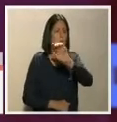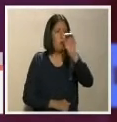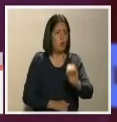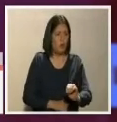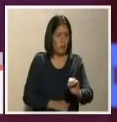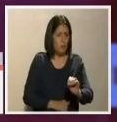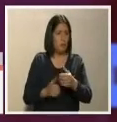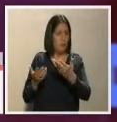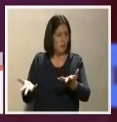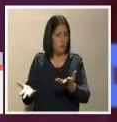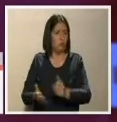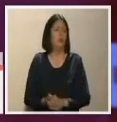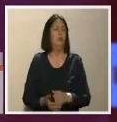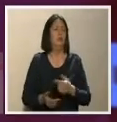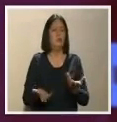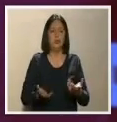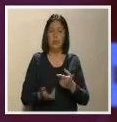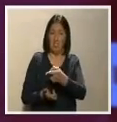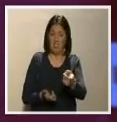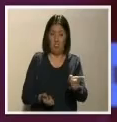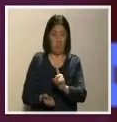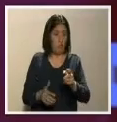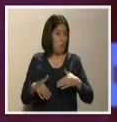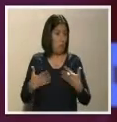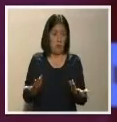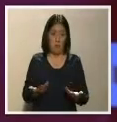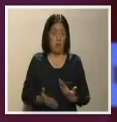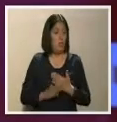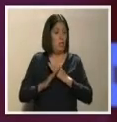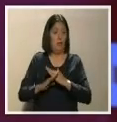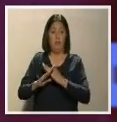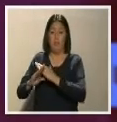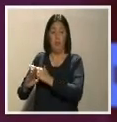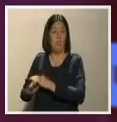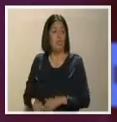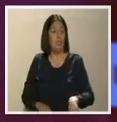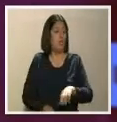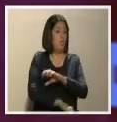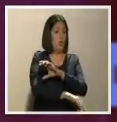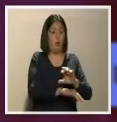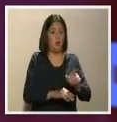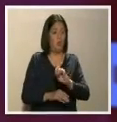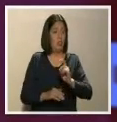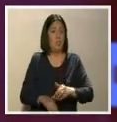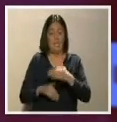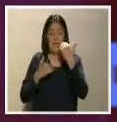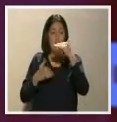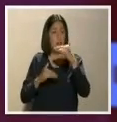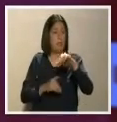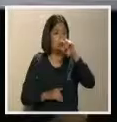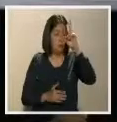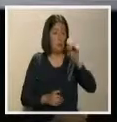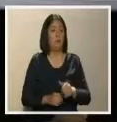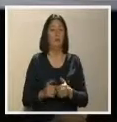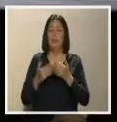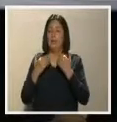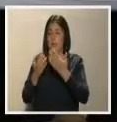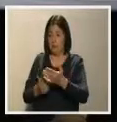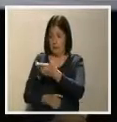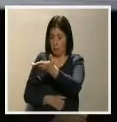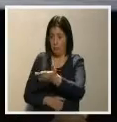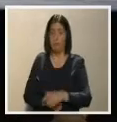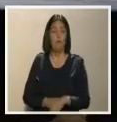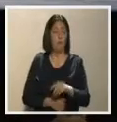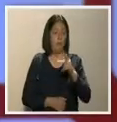del producto. Con eso no vamos a defender nuestras costas ni nuestras fronteras. Muchas gracias, señora Fujimori.